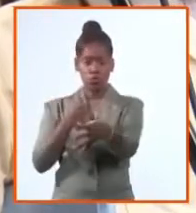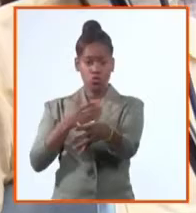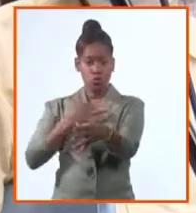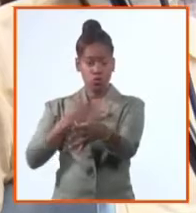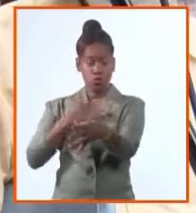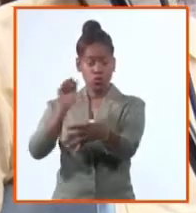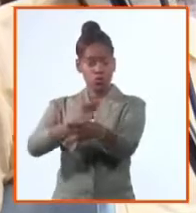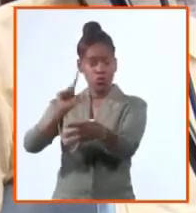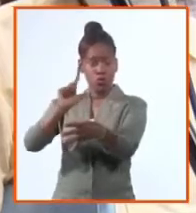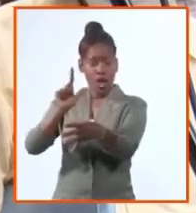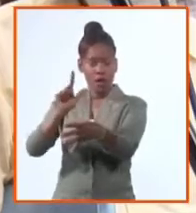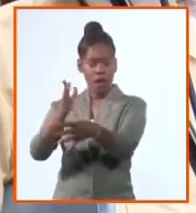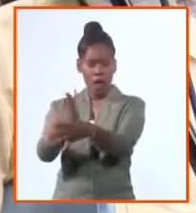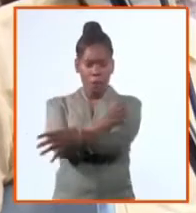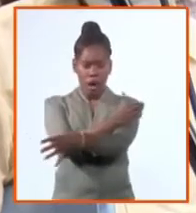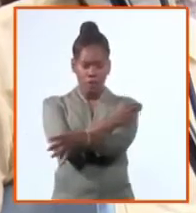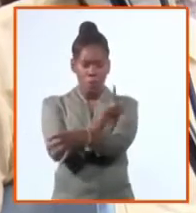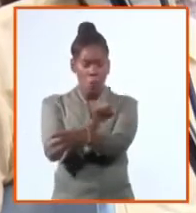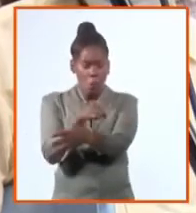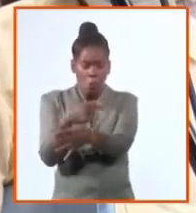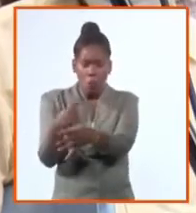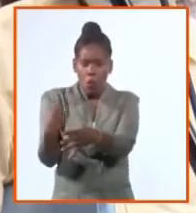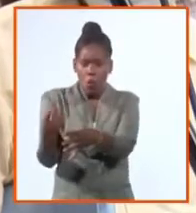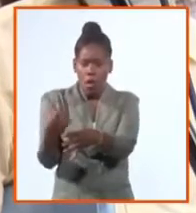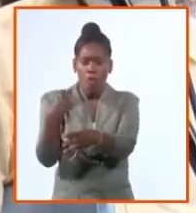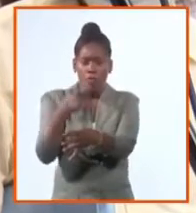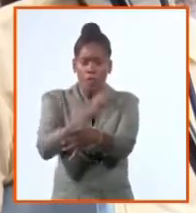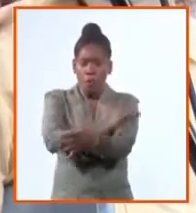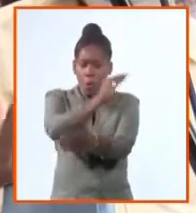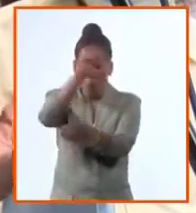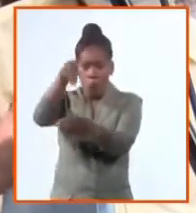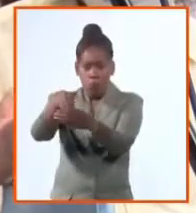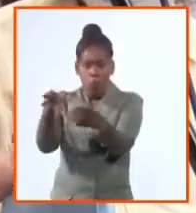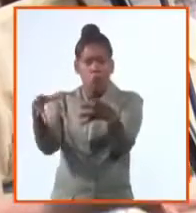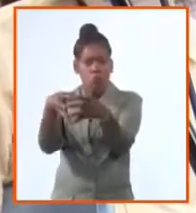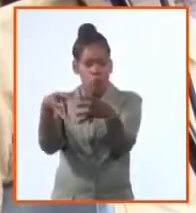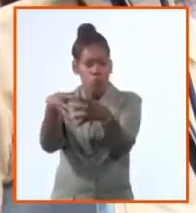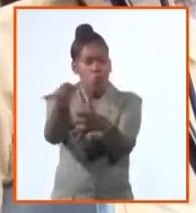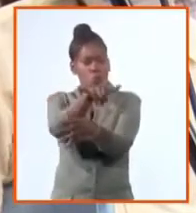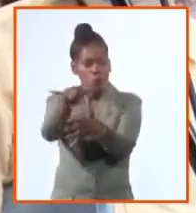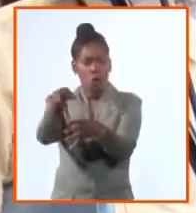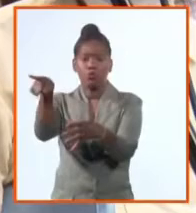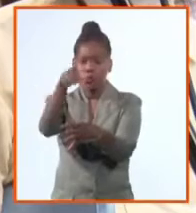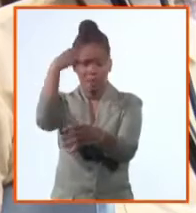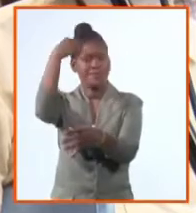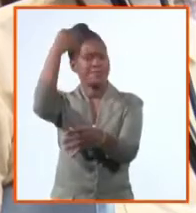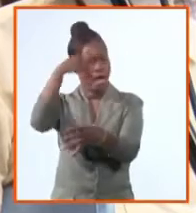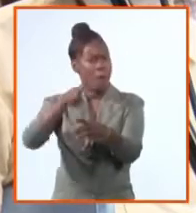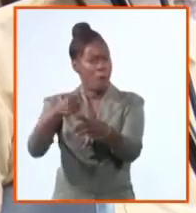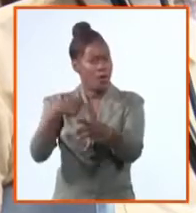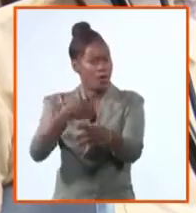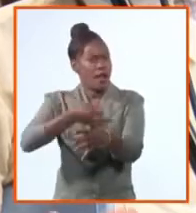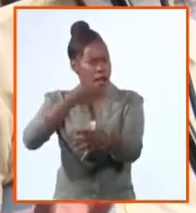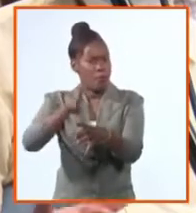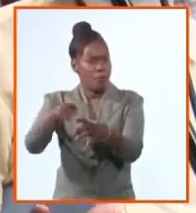que justifiquen. Los que me conocen saben también por qué lo estoy diciendo con esta emoción en estos